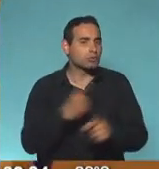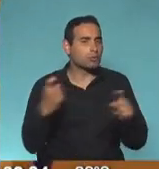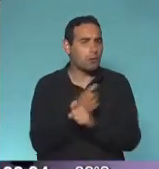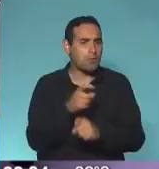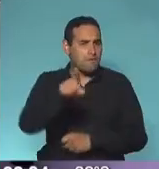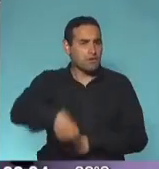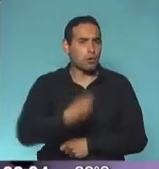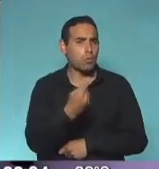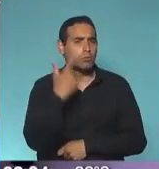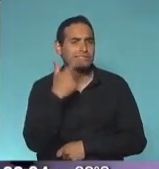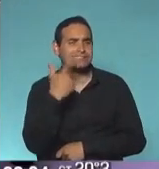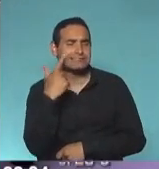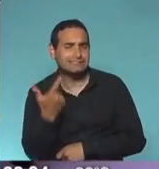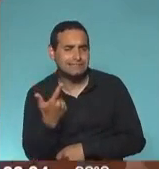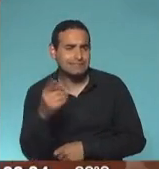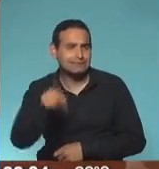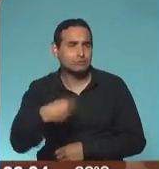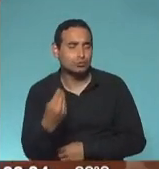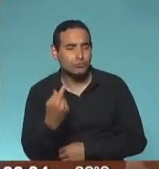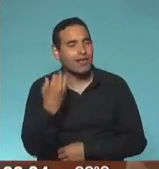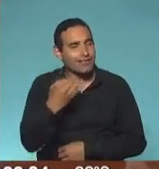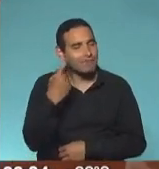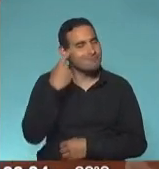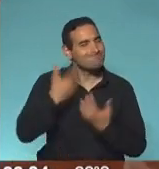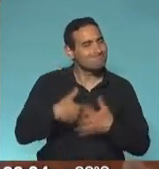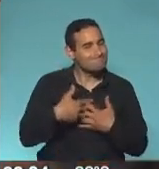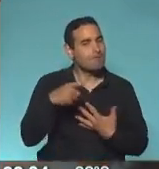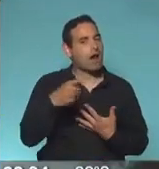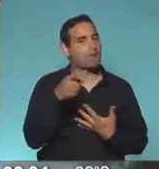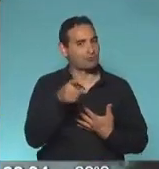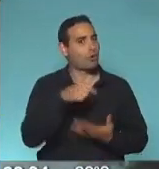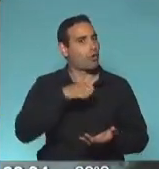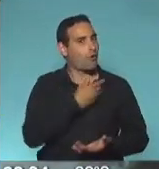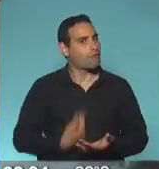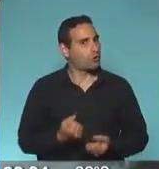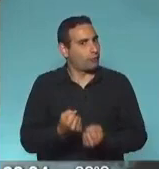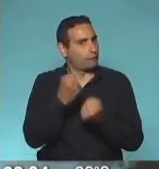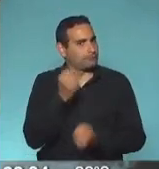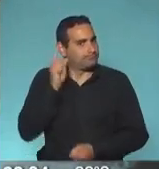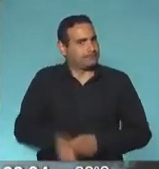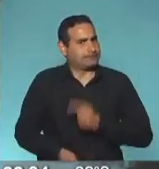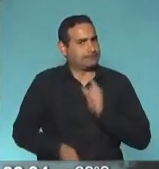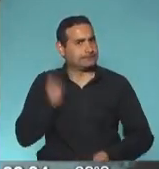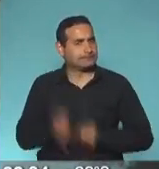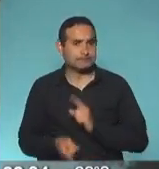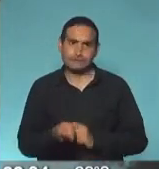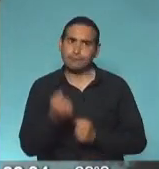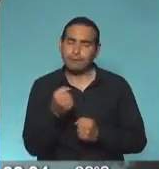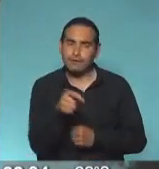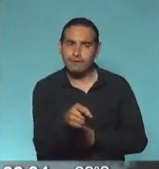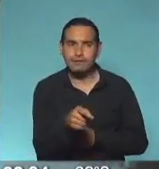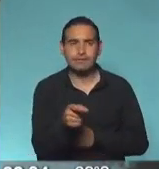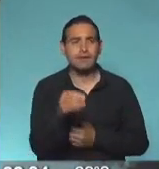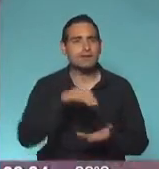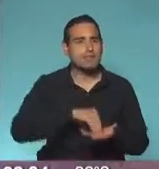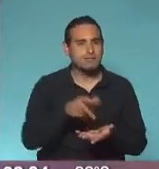de ISIS, que mucho tiene que ver con el autoritarismo de esos gobiernos, las diferencias entre las